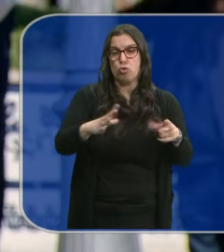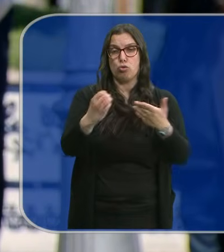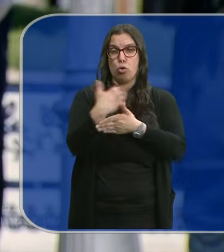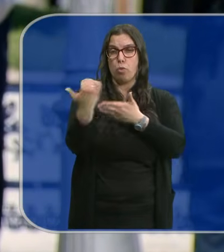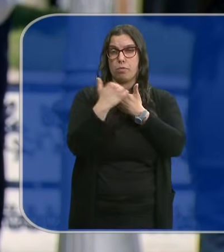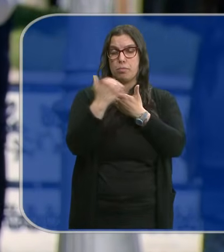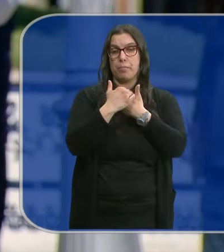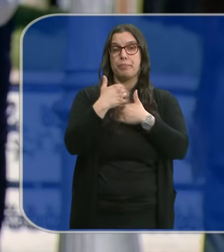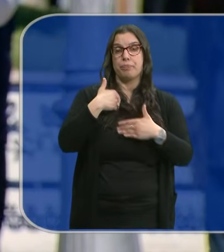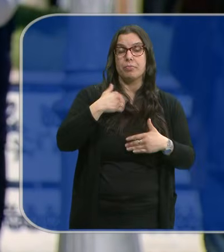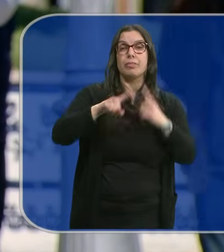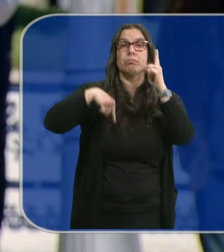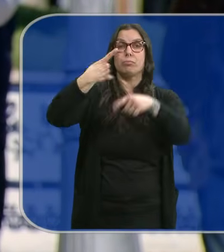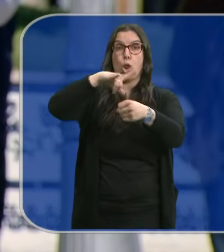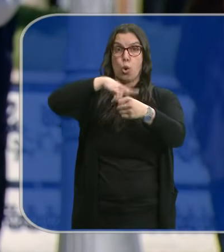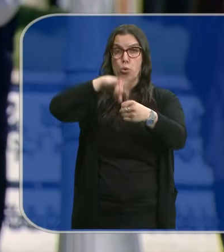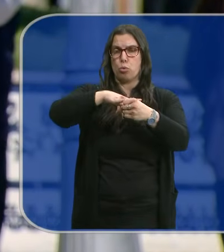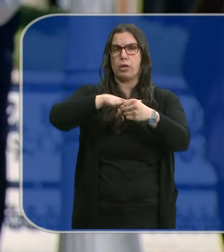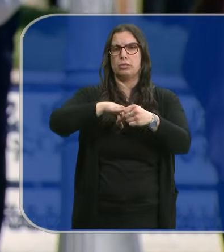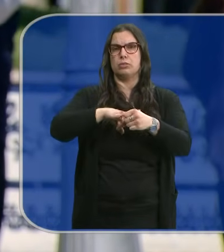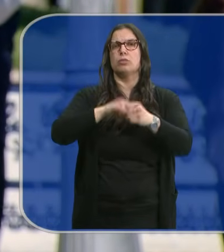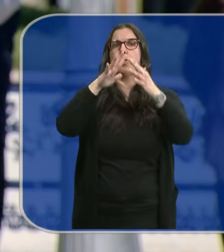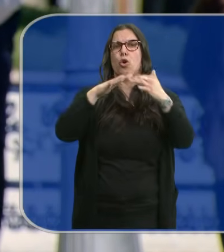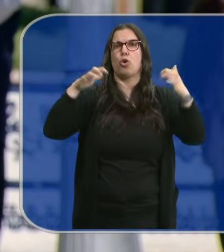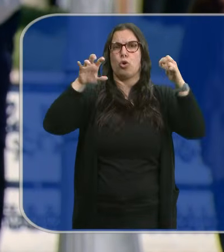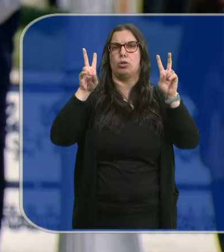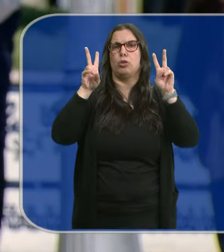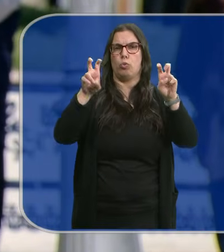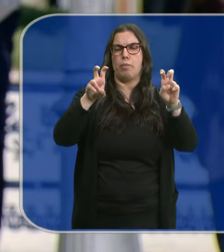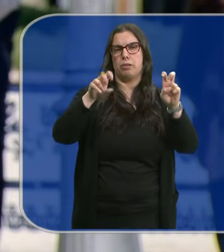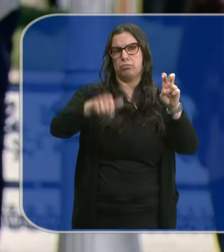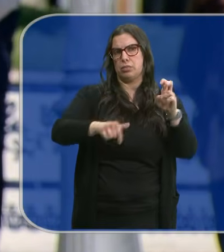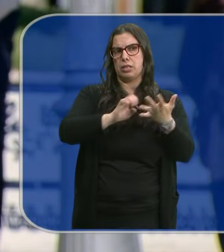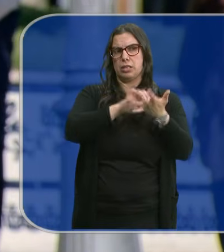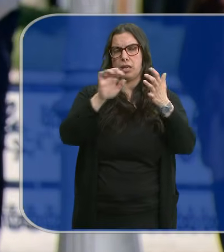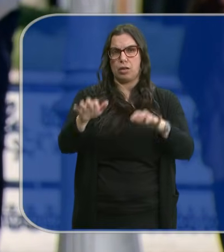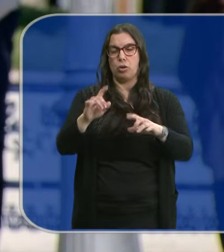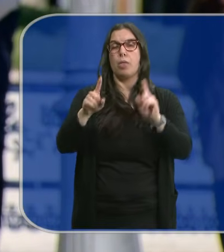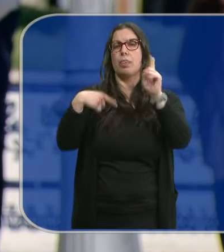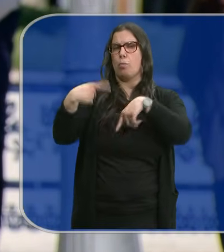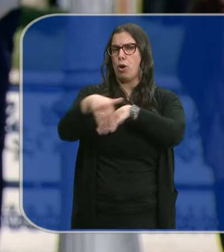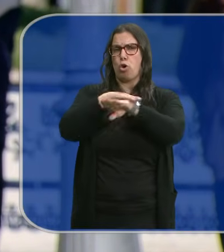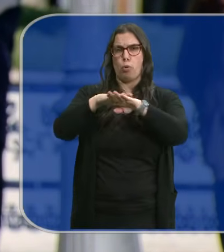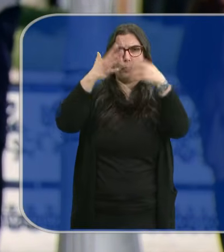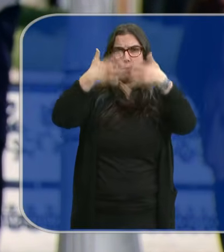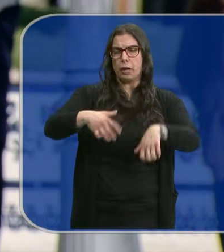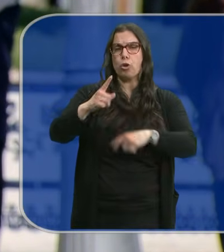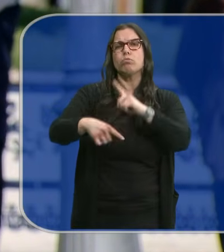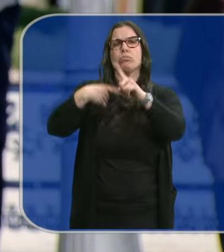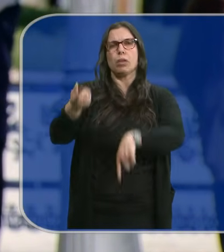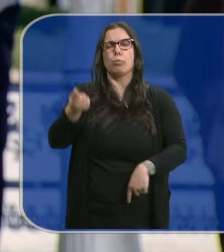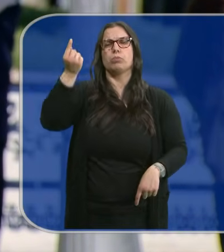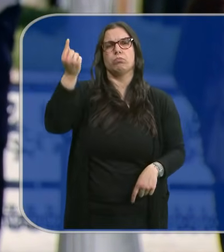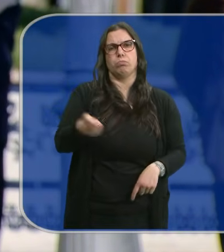leoneses, el 16 de marzo habrá nuevas Cortes en Castilla y León, después habrá gobierno y después